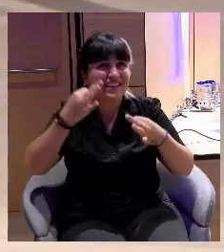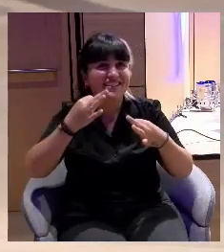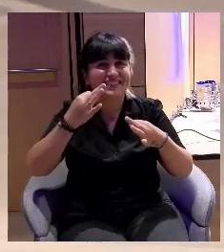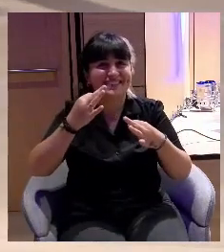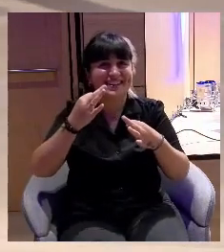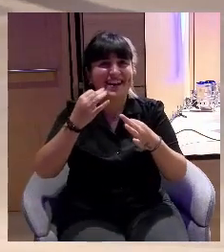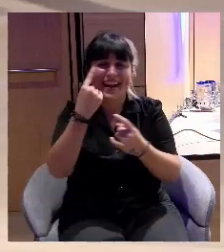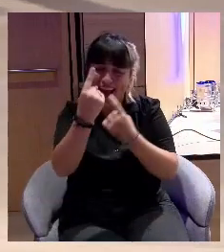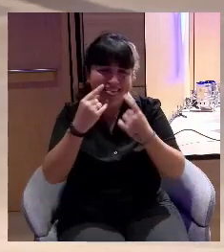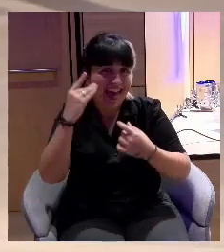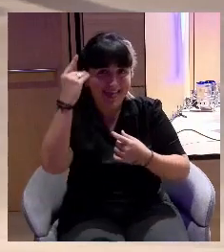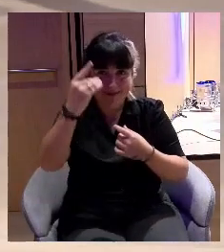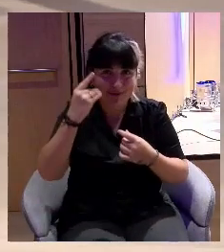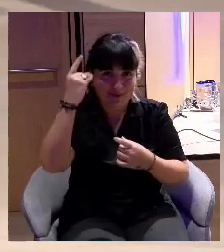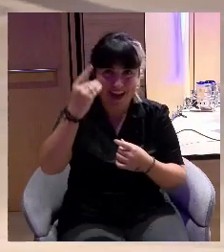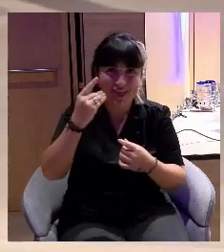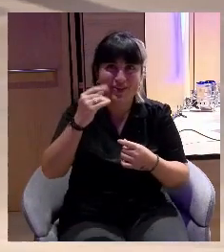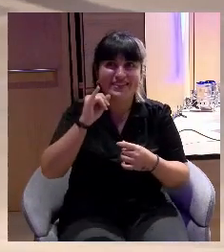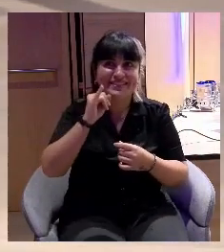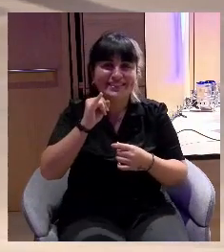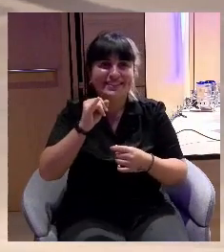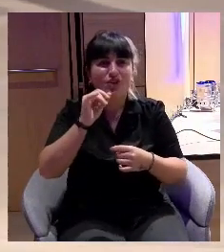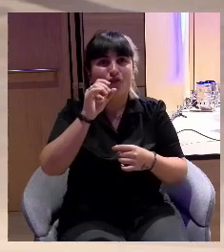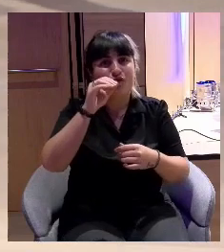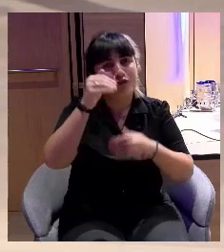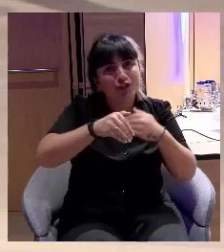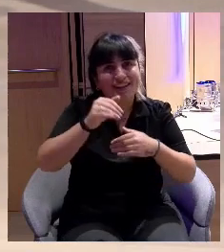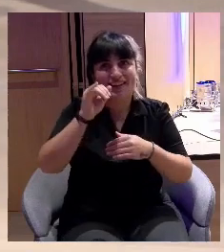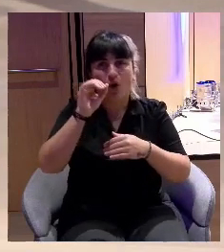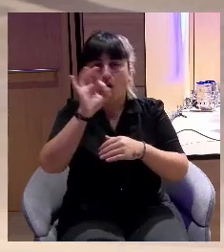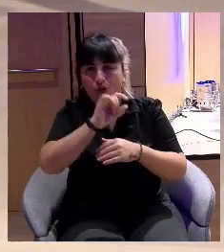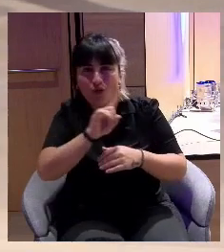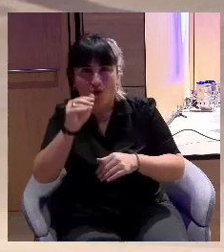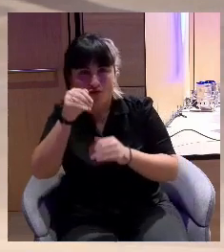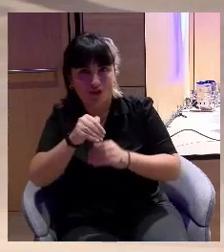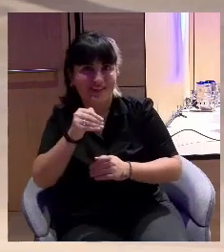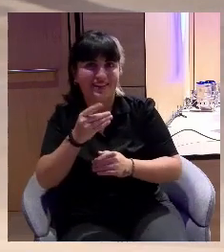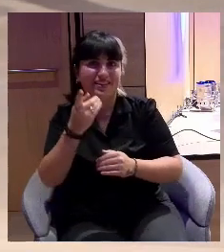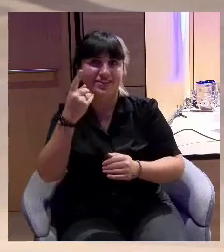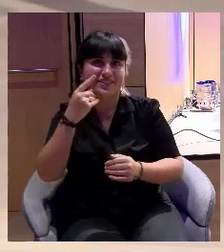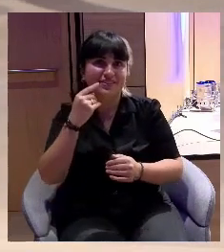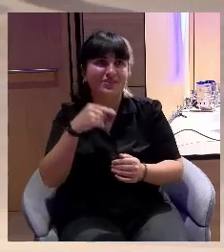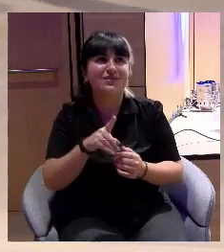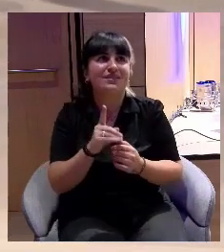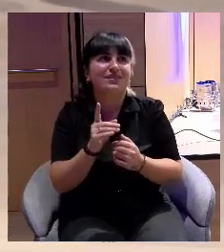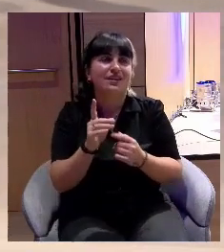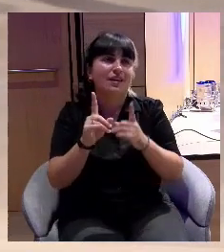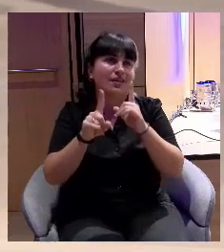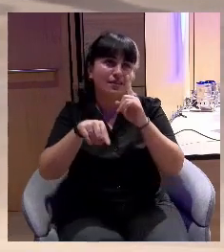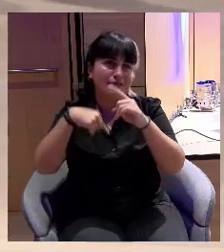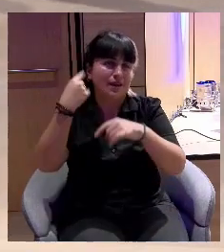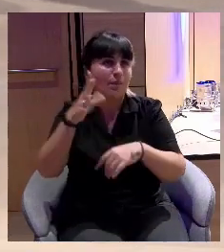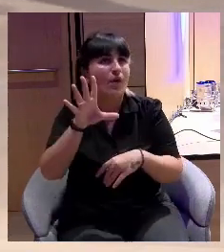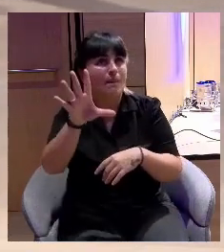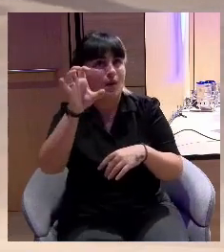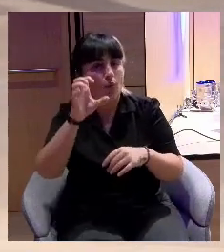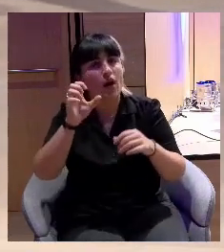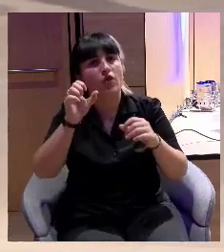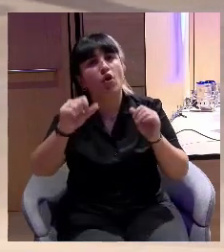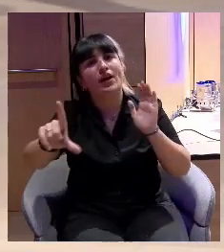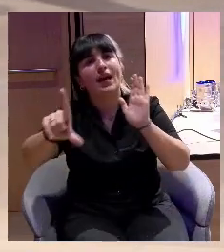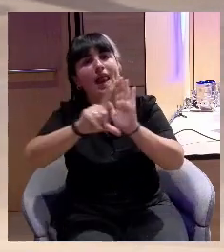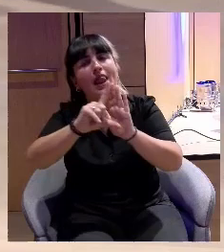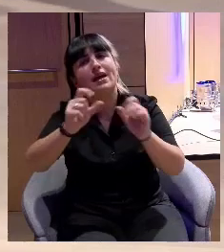efectivamente el número que nosotros mantuvimos durante toda la noche fue el que se terminó dando. Después pasó al Senado y no se aprobó, y